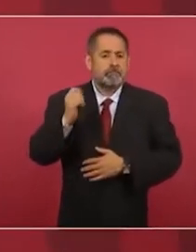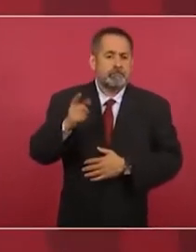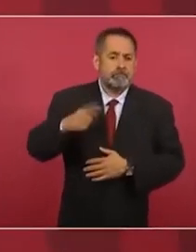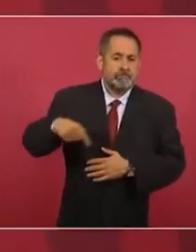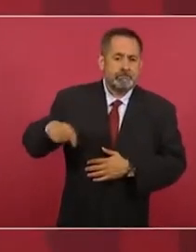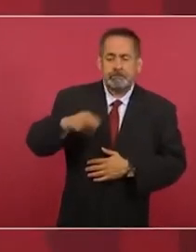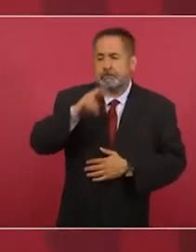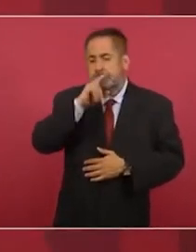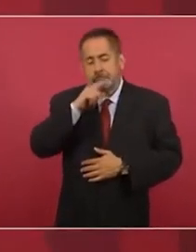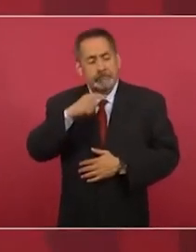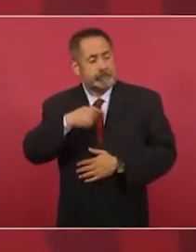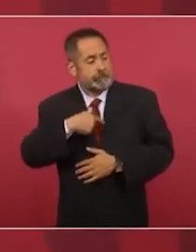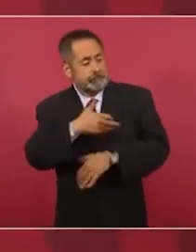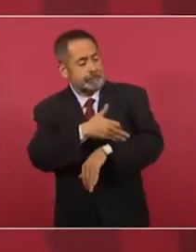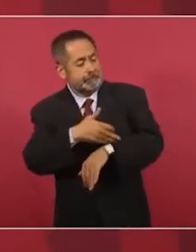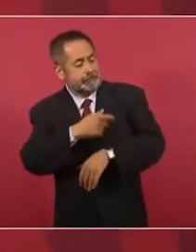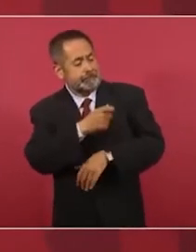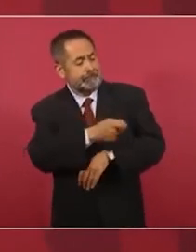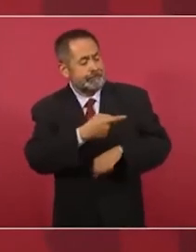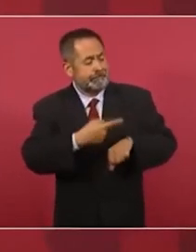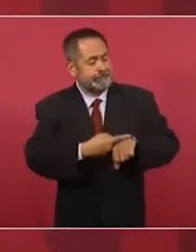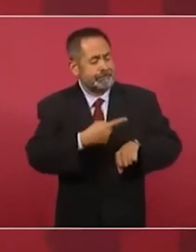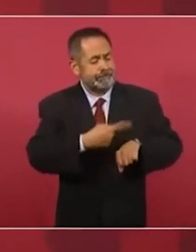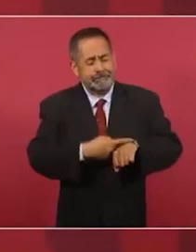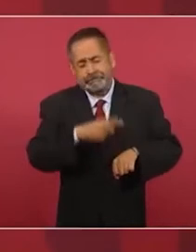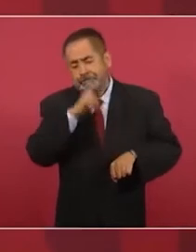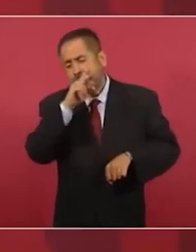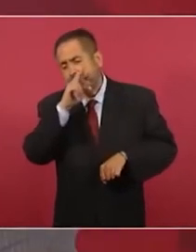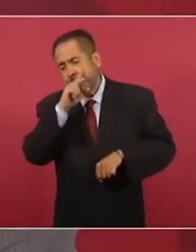sus familiares enfermos,